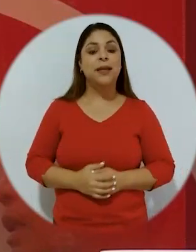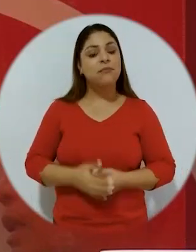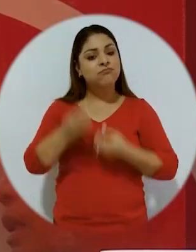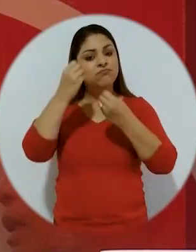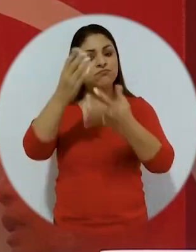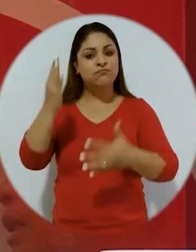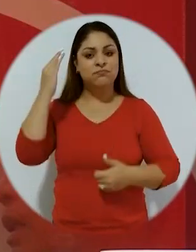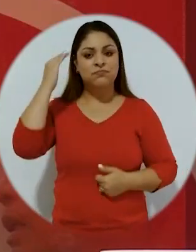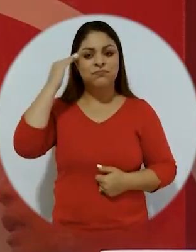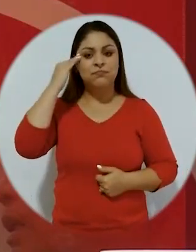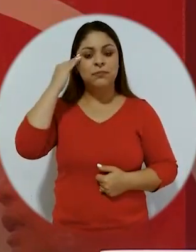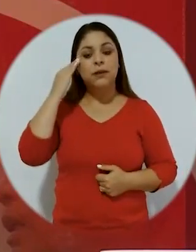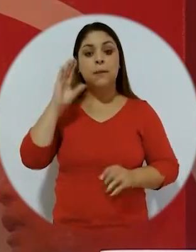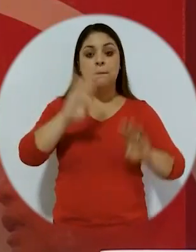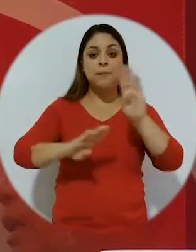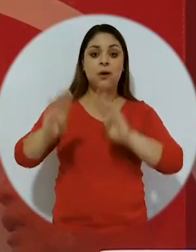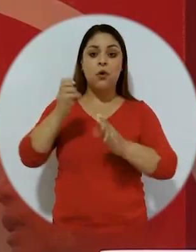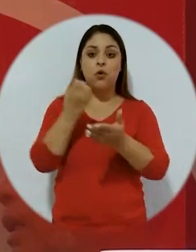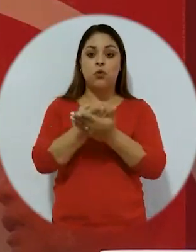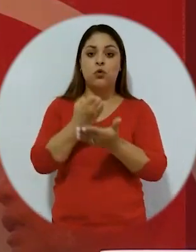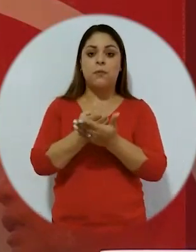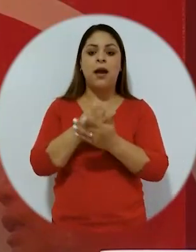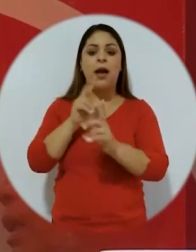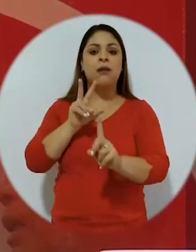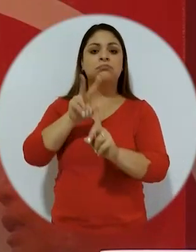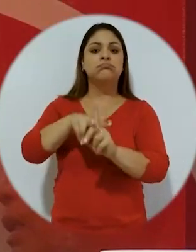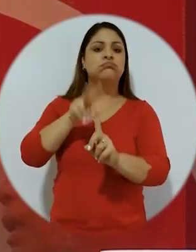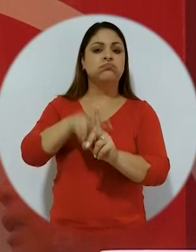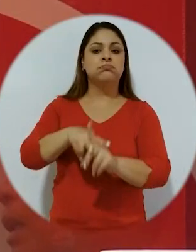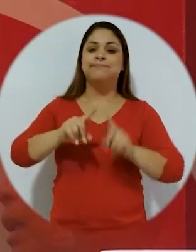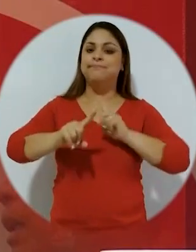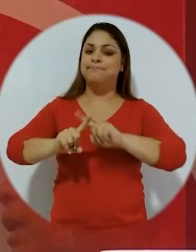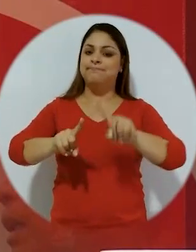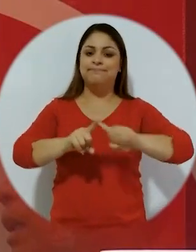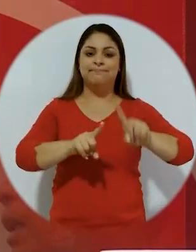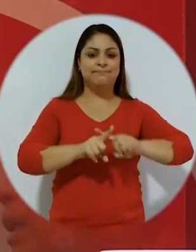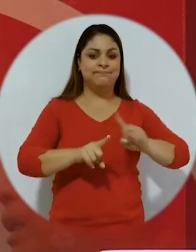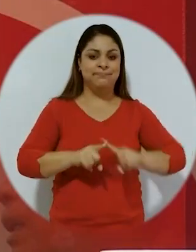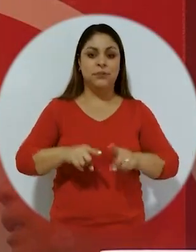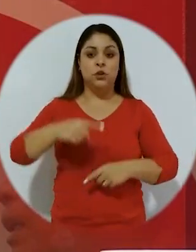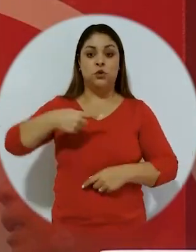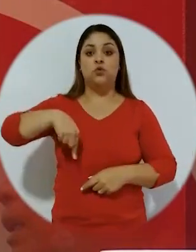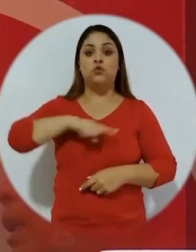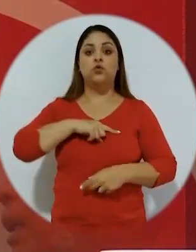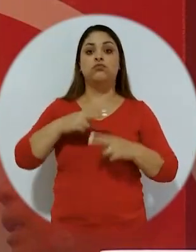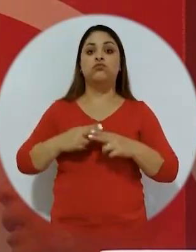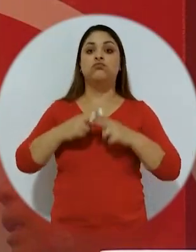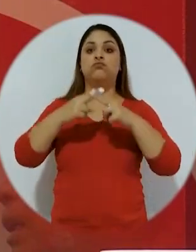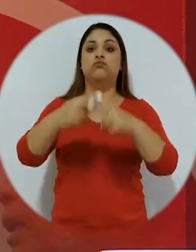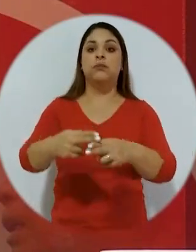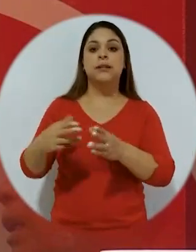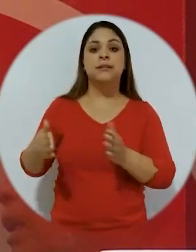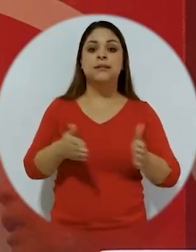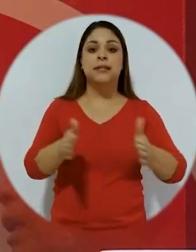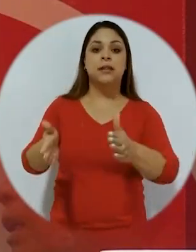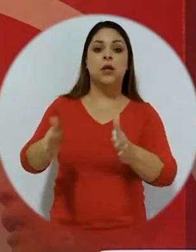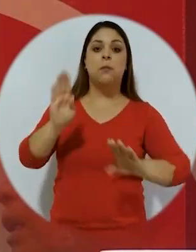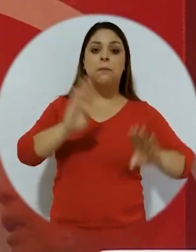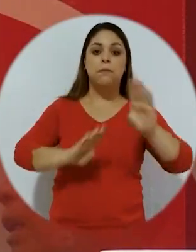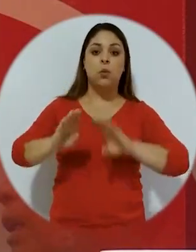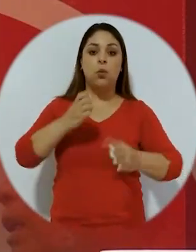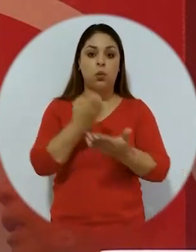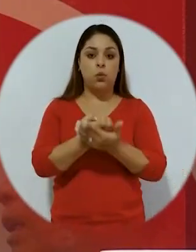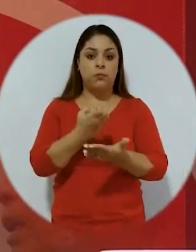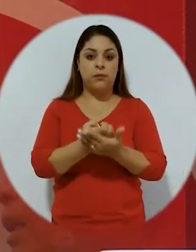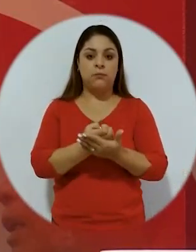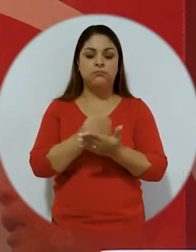que la bioeconomía tiene su aplicación en diferentes ejes o aplicaciones que en el instituto denominamos como senderos de la bioeconomía. ¿Eso qué quiere